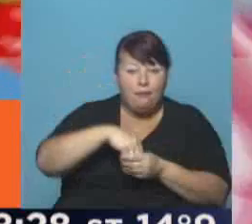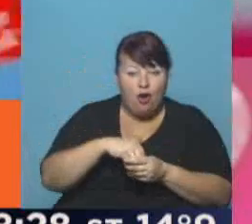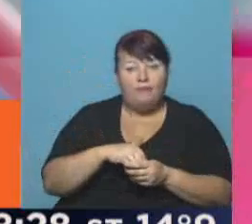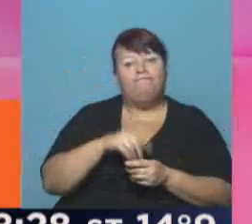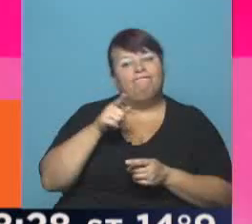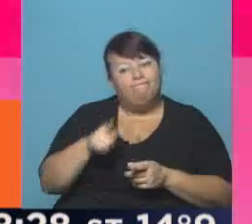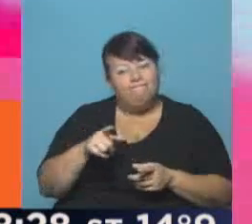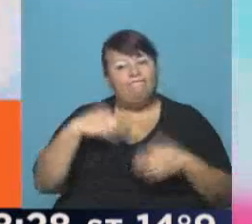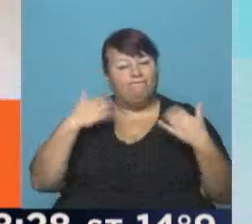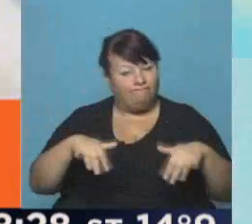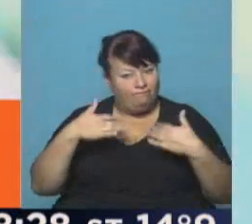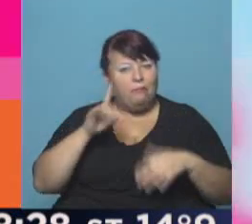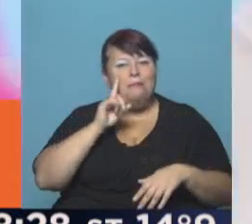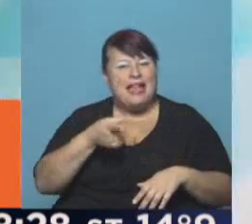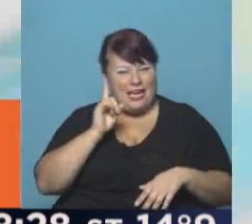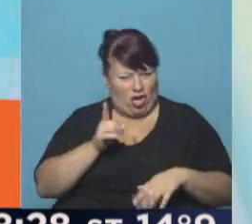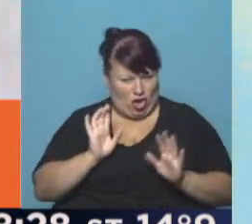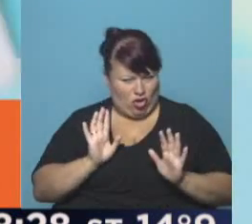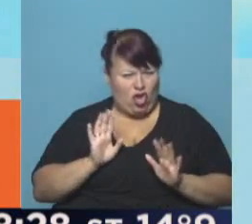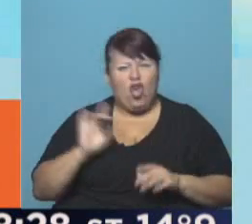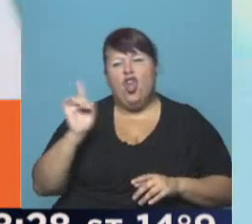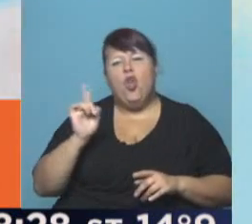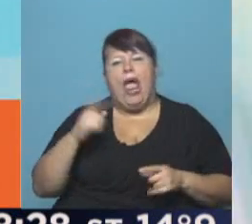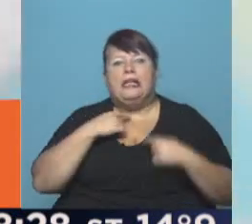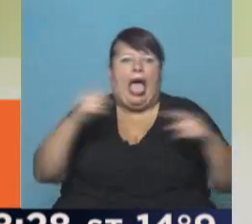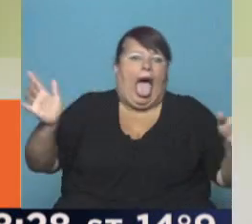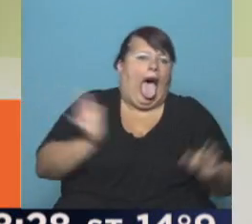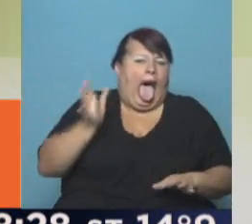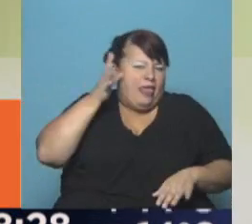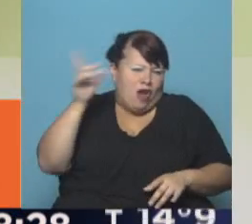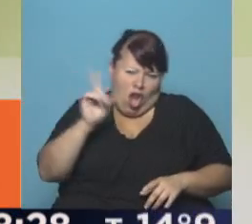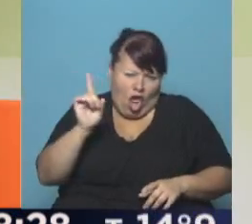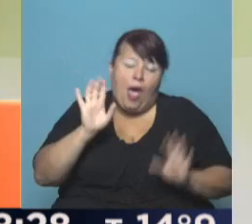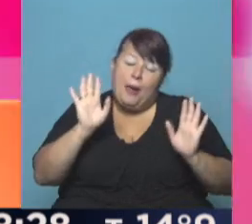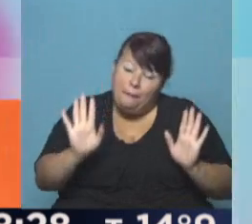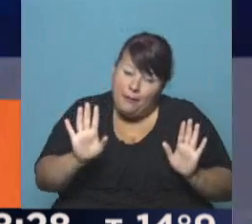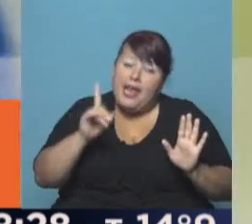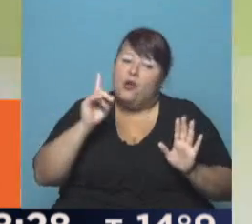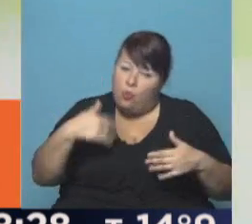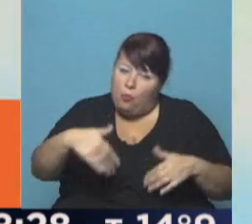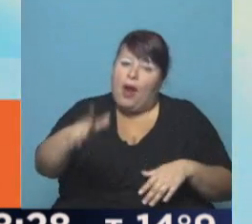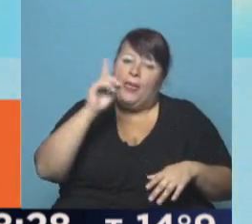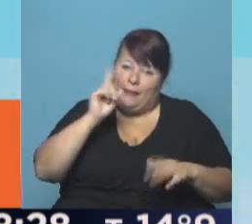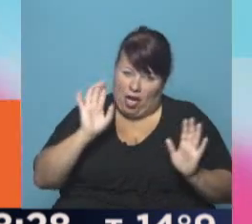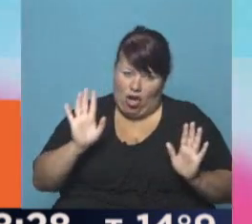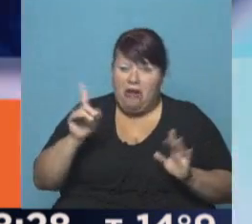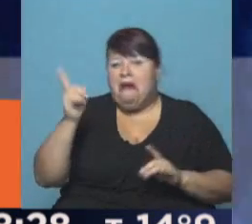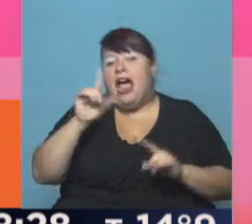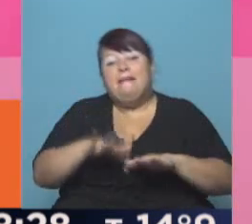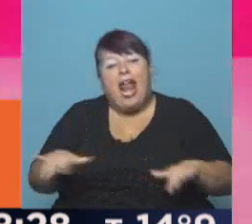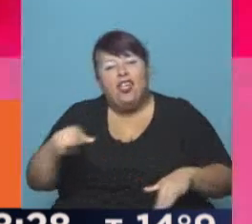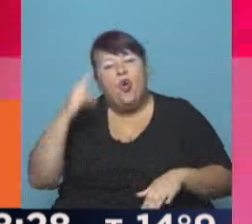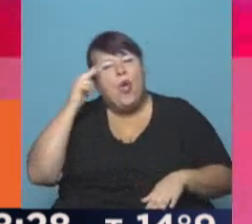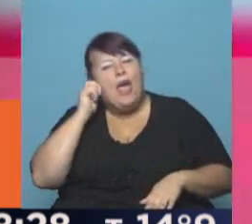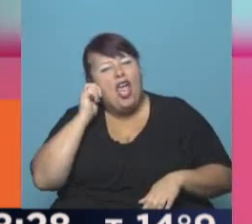es un producto potencialmente peligroso. No es para hacer una alarma extrema, pero sí es un producto potencialmente peligroso. Quizás no para el chico de